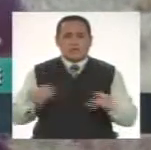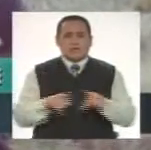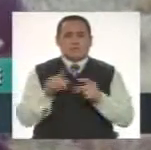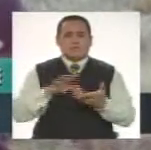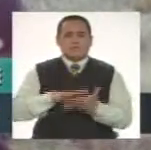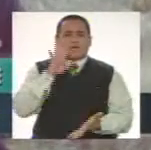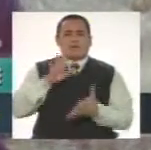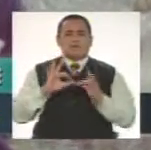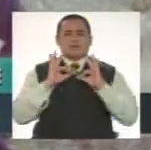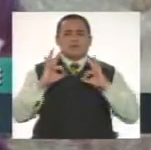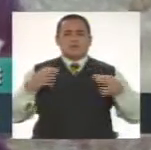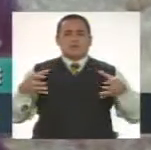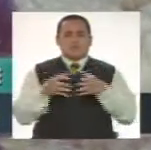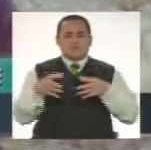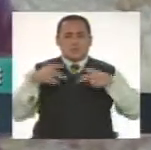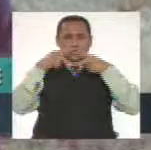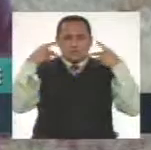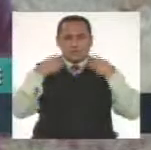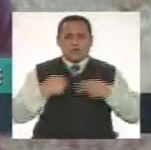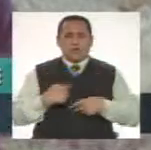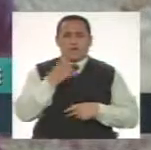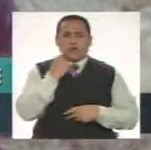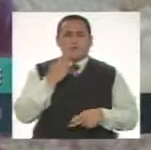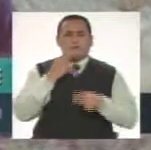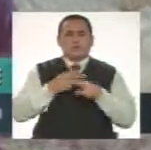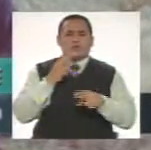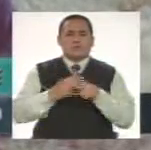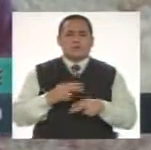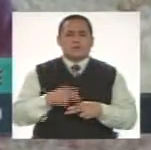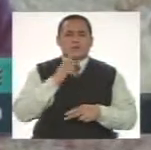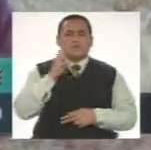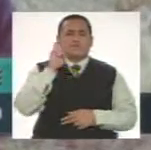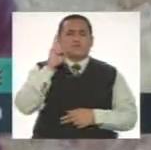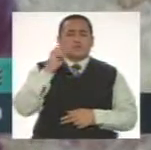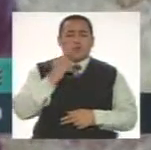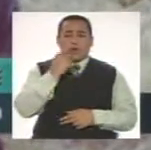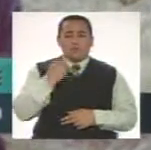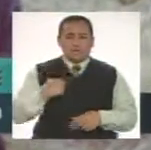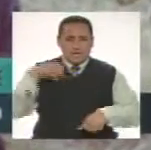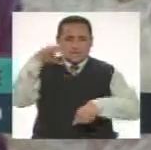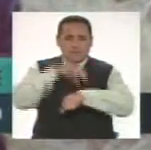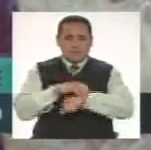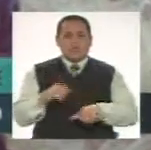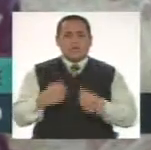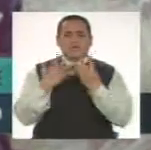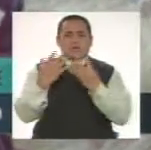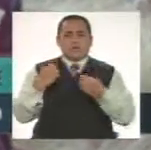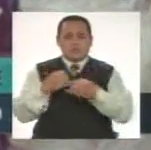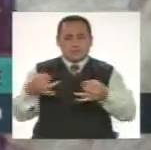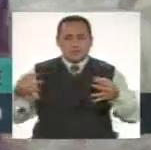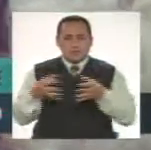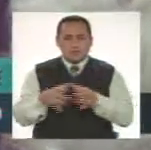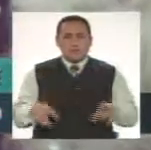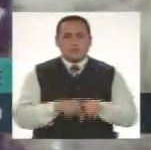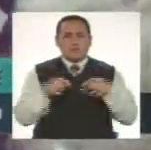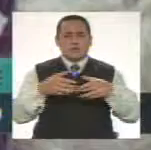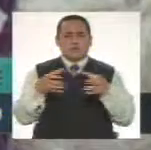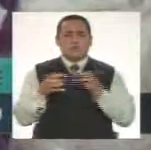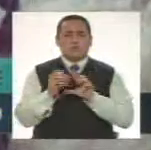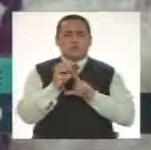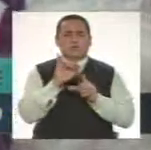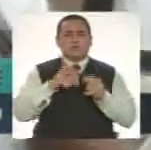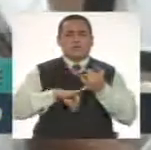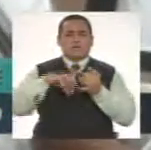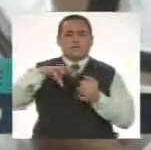grandes narcotraficantes del Braen, conocido con el alias de Profesor, y a otros 9 colaboradores vinculados al clan Quispe